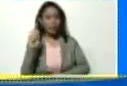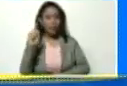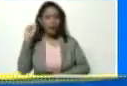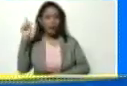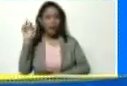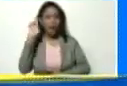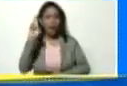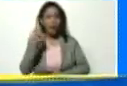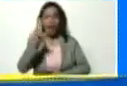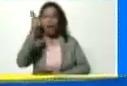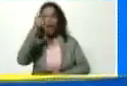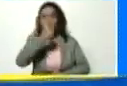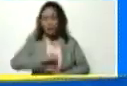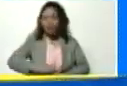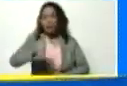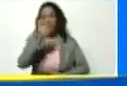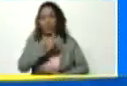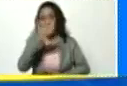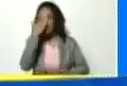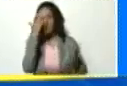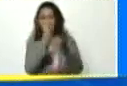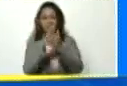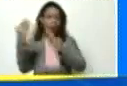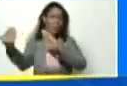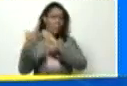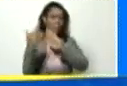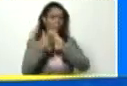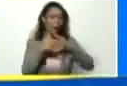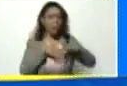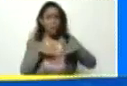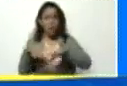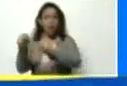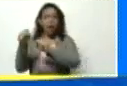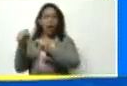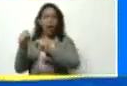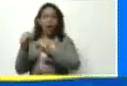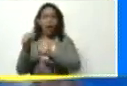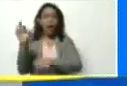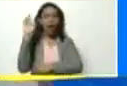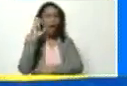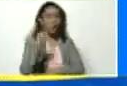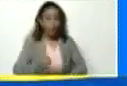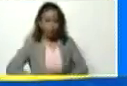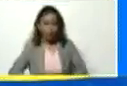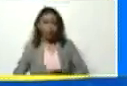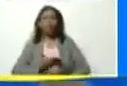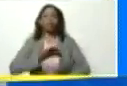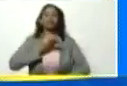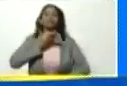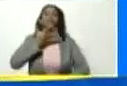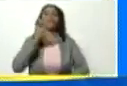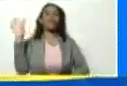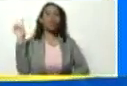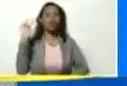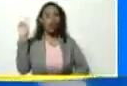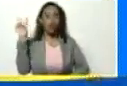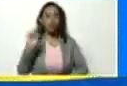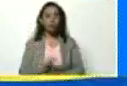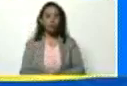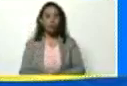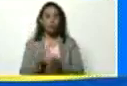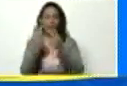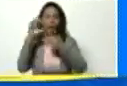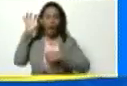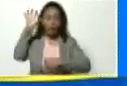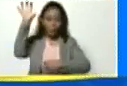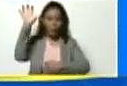de la resistencia frente a las sanciones y el imperialismo, la R del renacimiento de Venezuela, de la